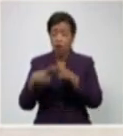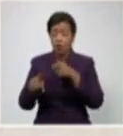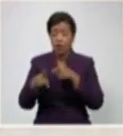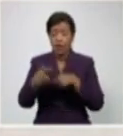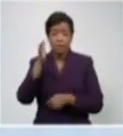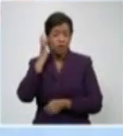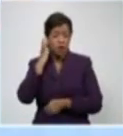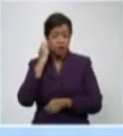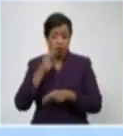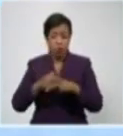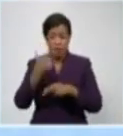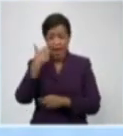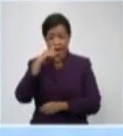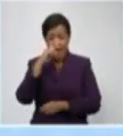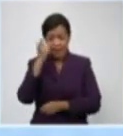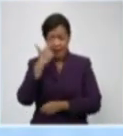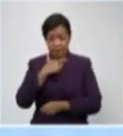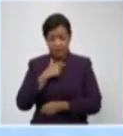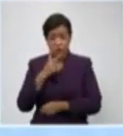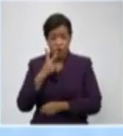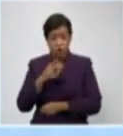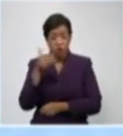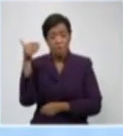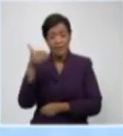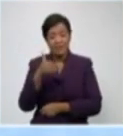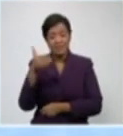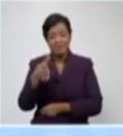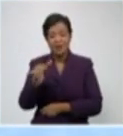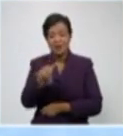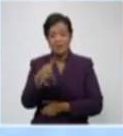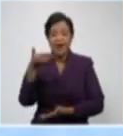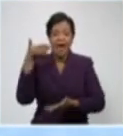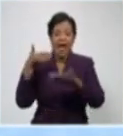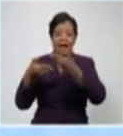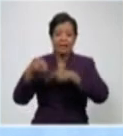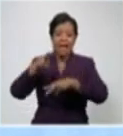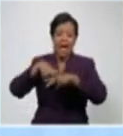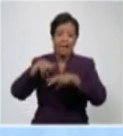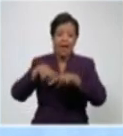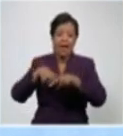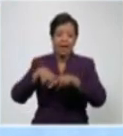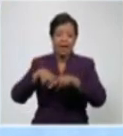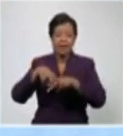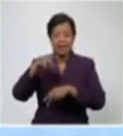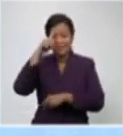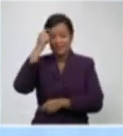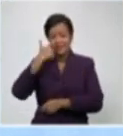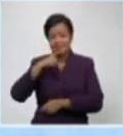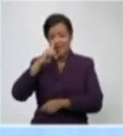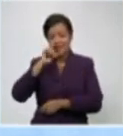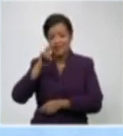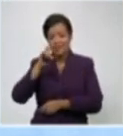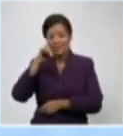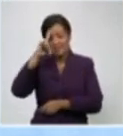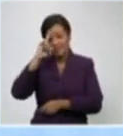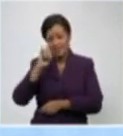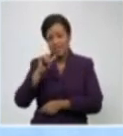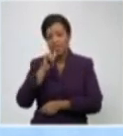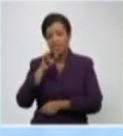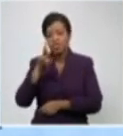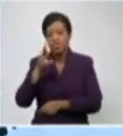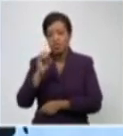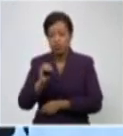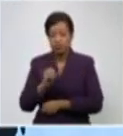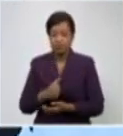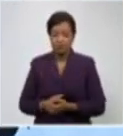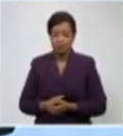dos participantes de la farsa de San Isidro. Fíjense cómo van confluyendo unos y otros. También participan